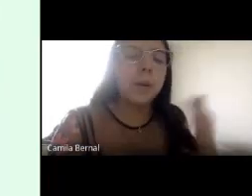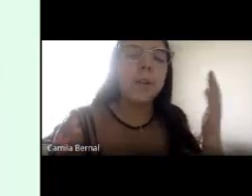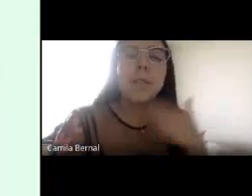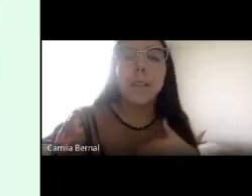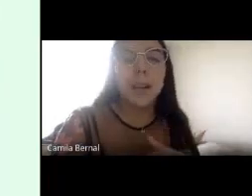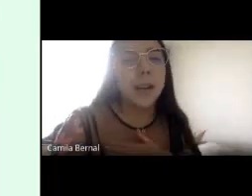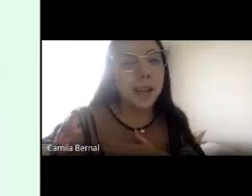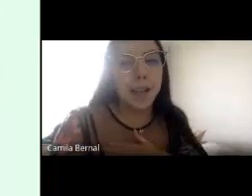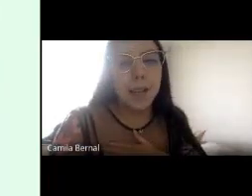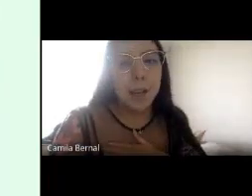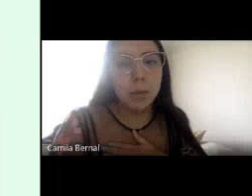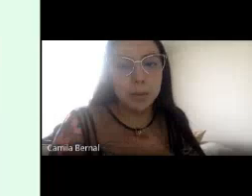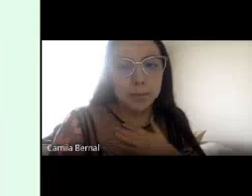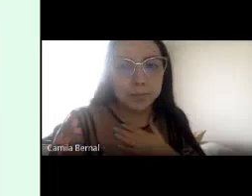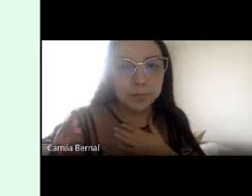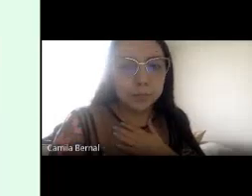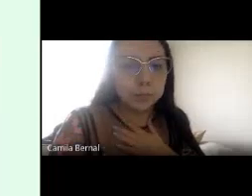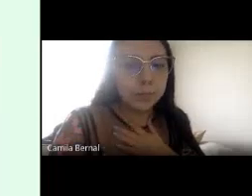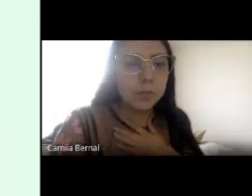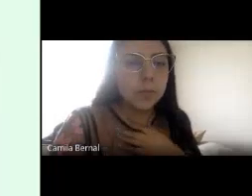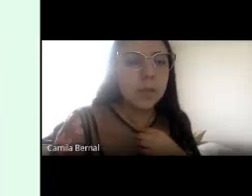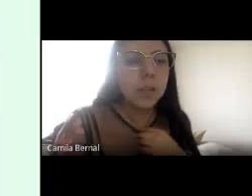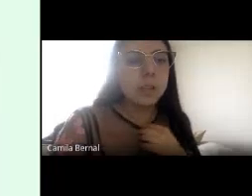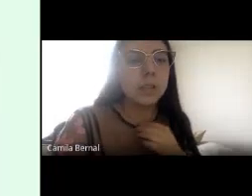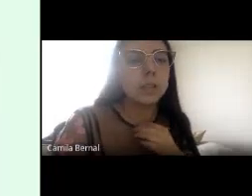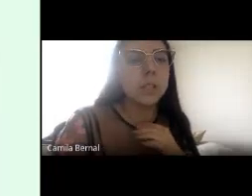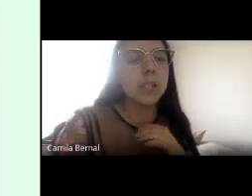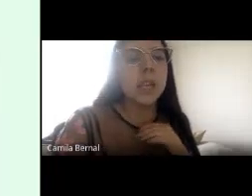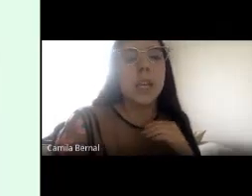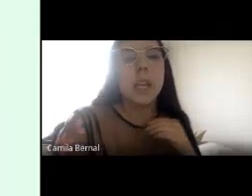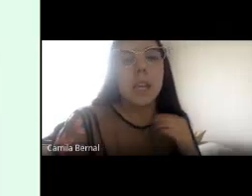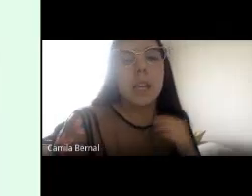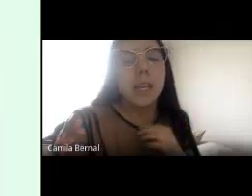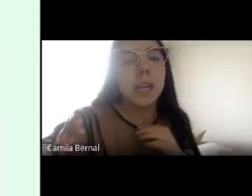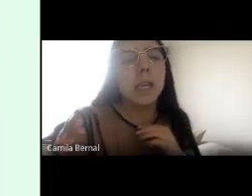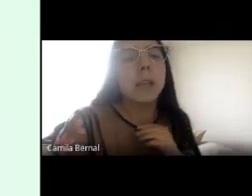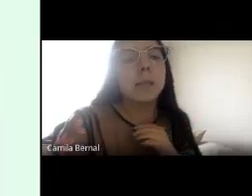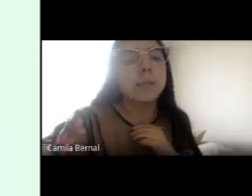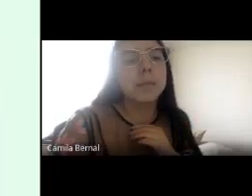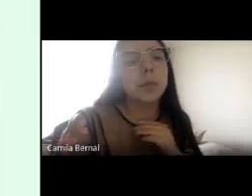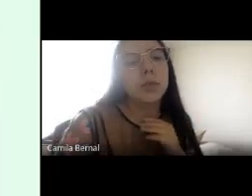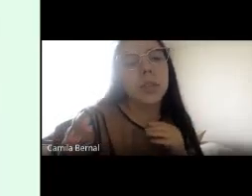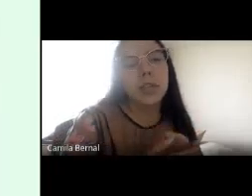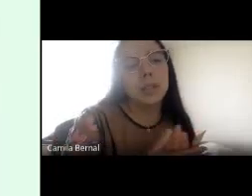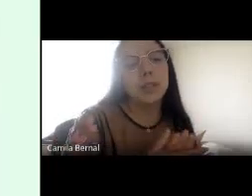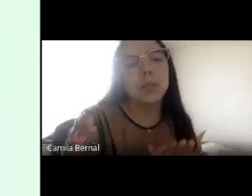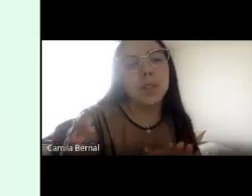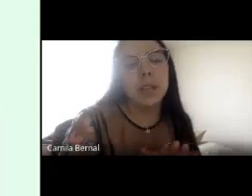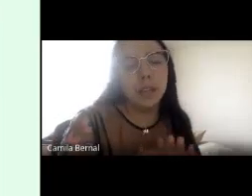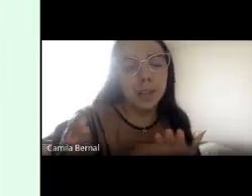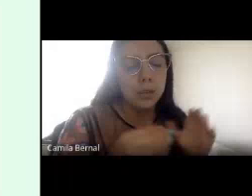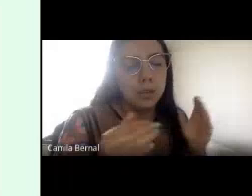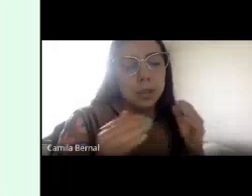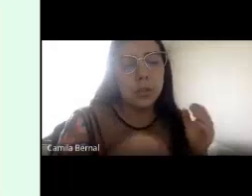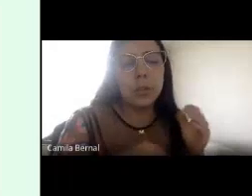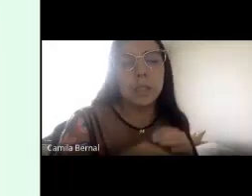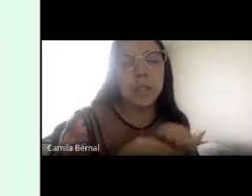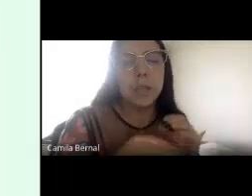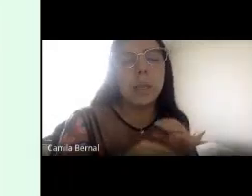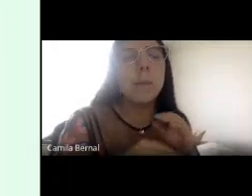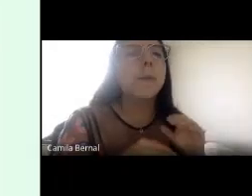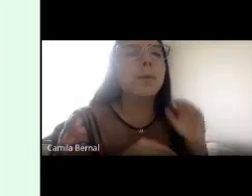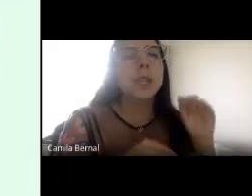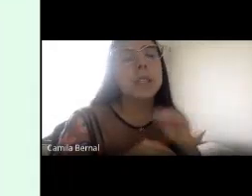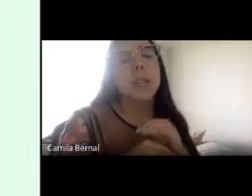tierra pueden filtrar el agua. Entonces, usan la acción, entonces